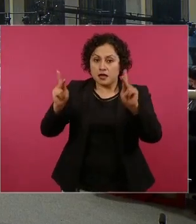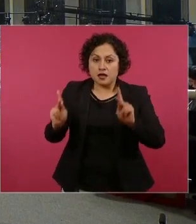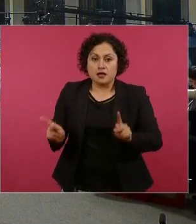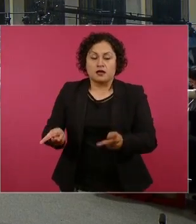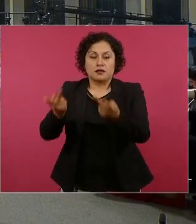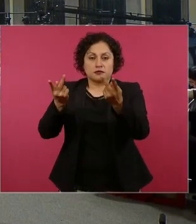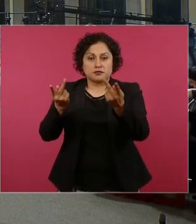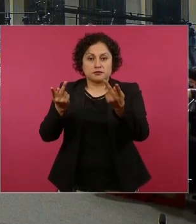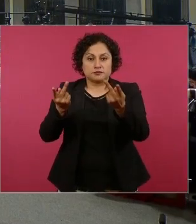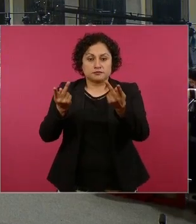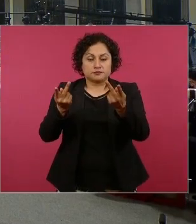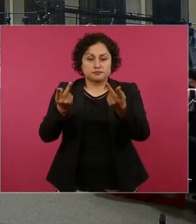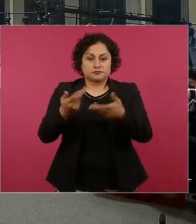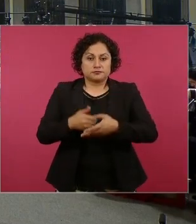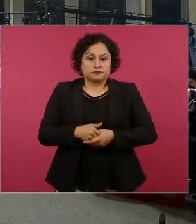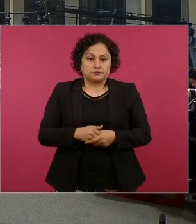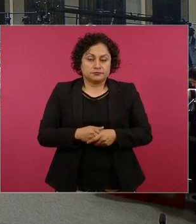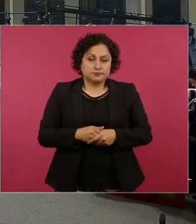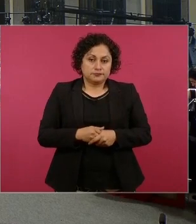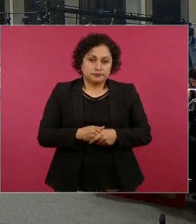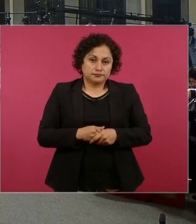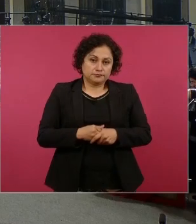era